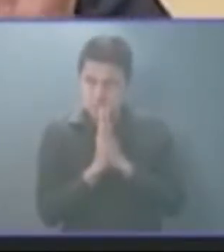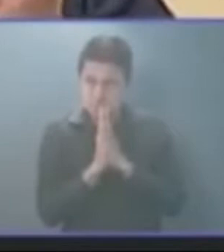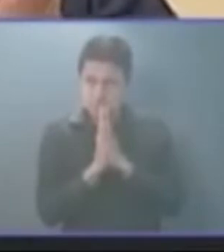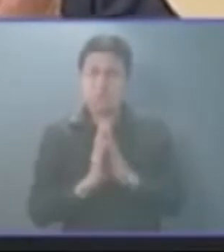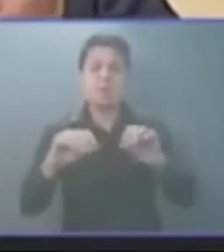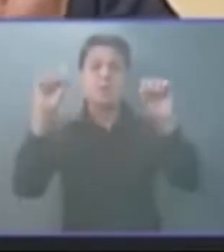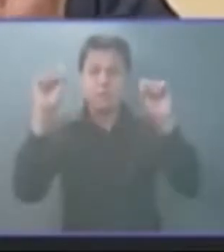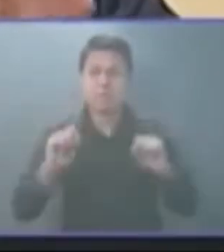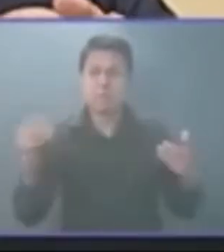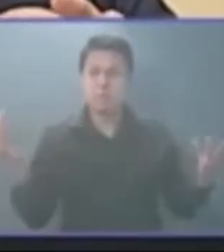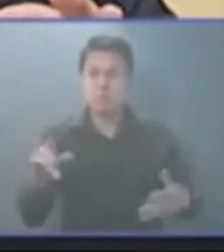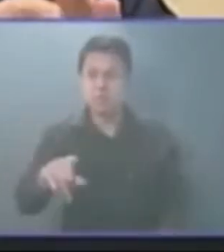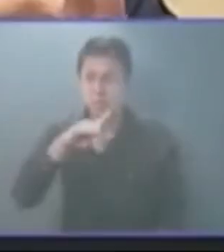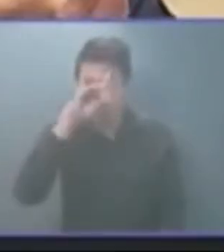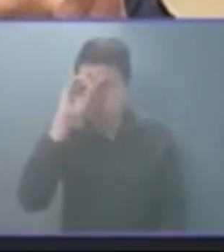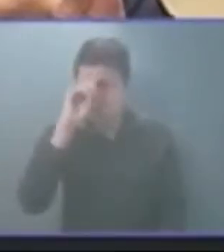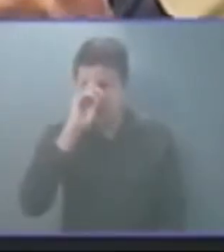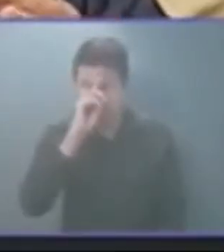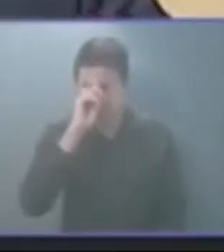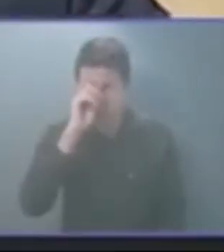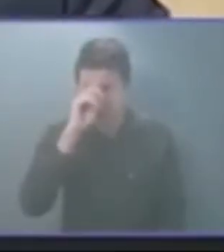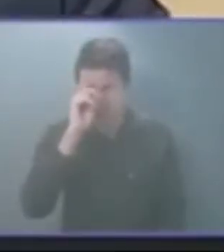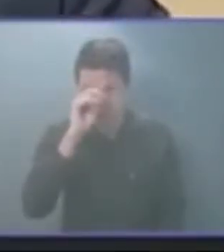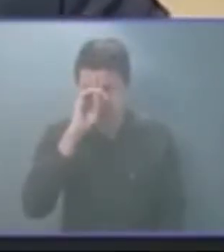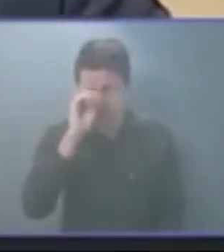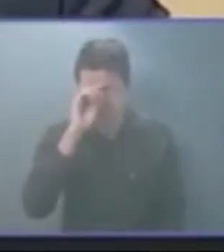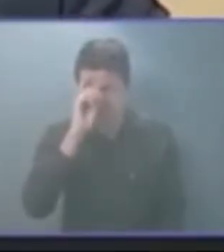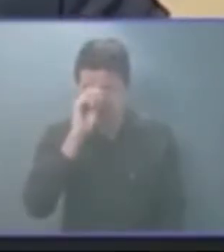que hagan el sacrificio.